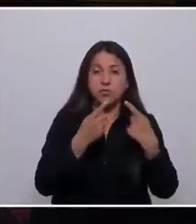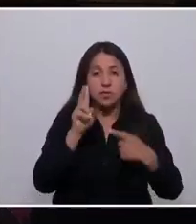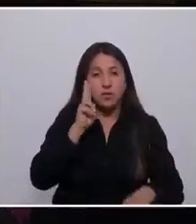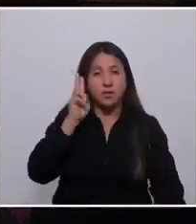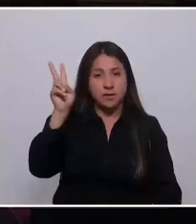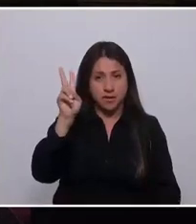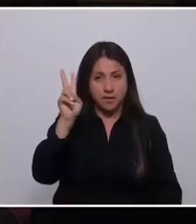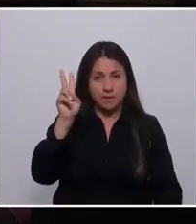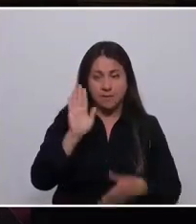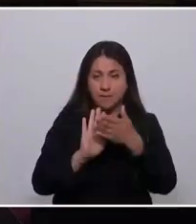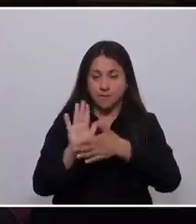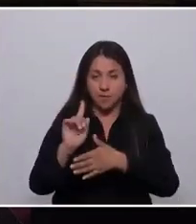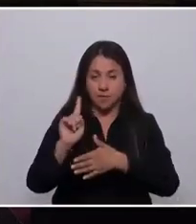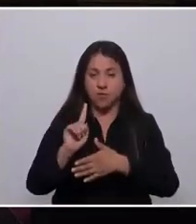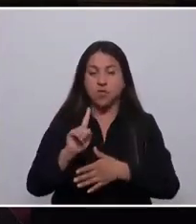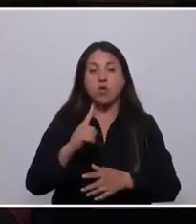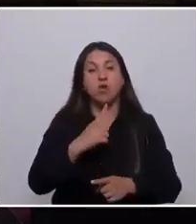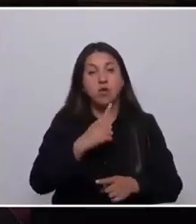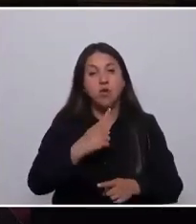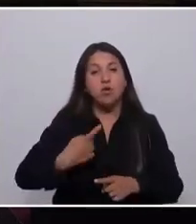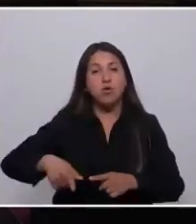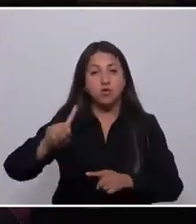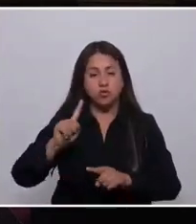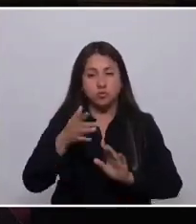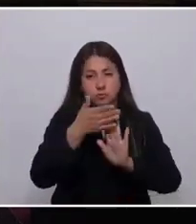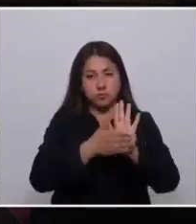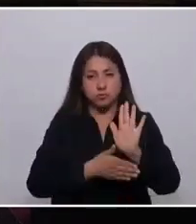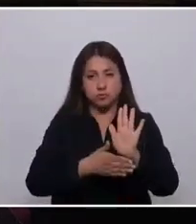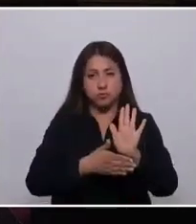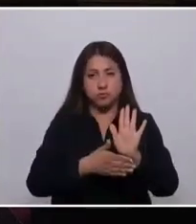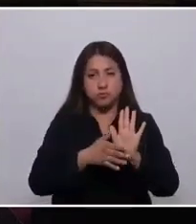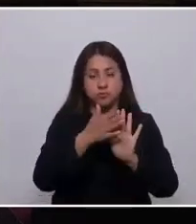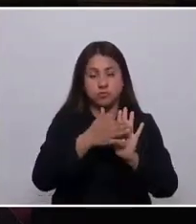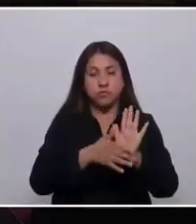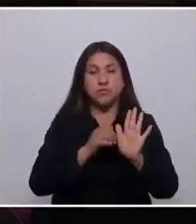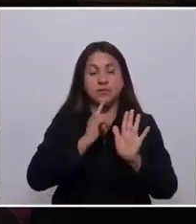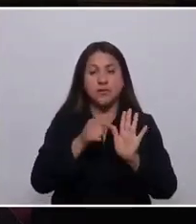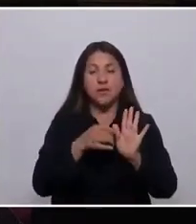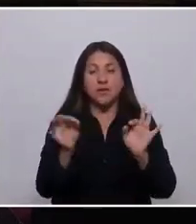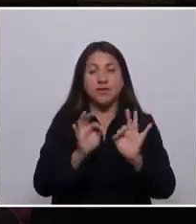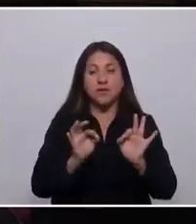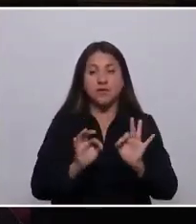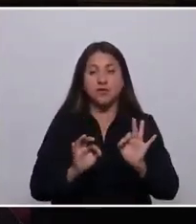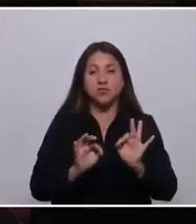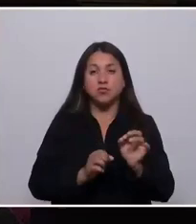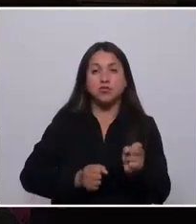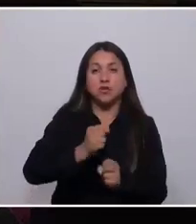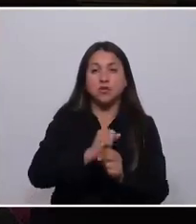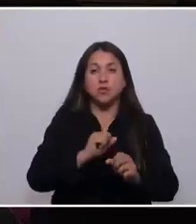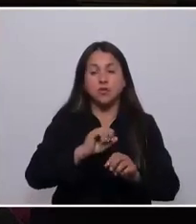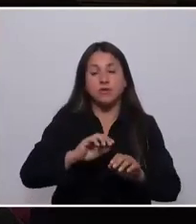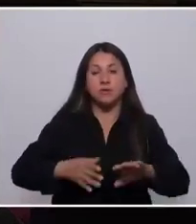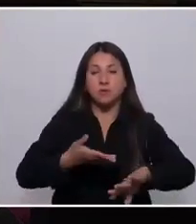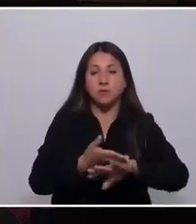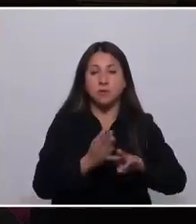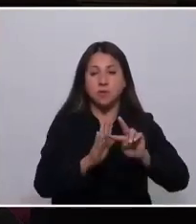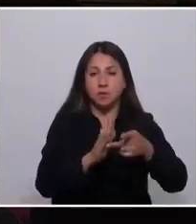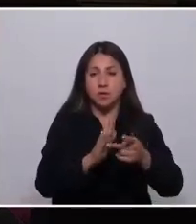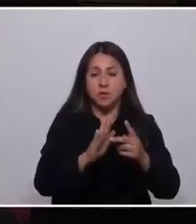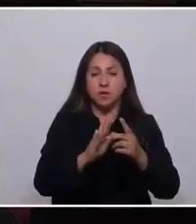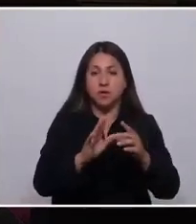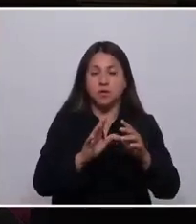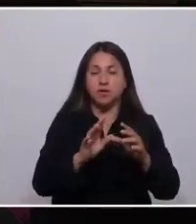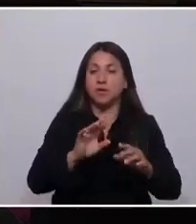Indígena, sino que el texto contenido en la indicación sustitutiva global,